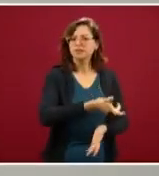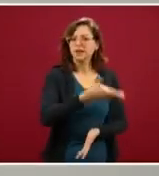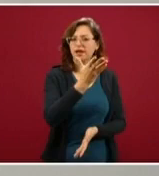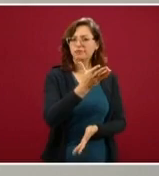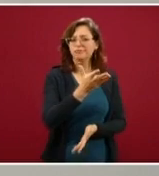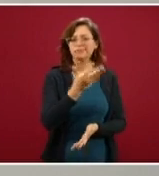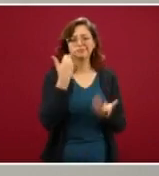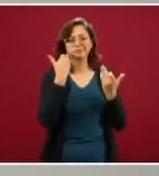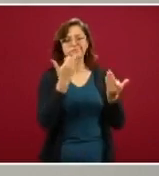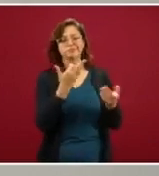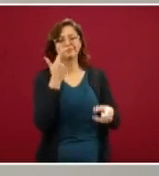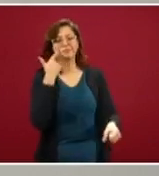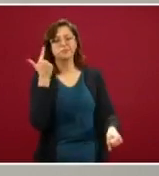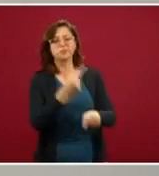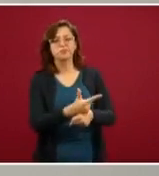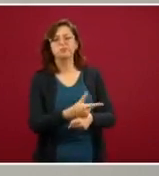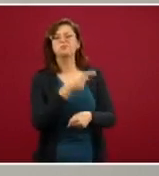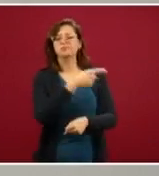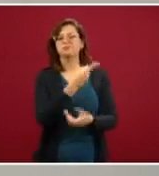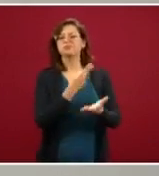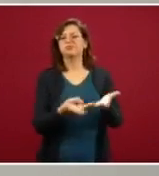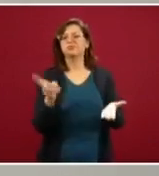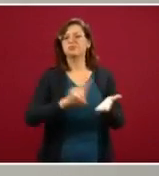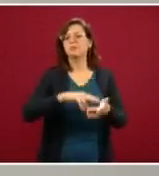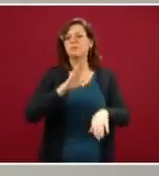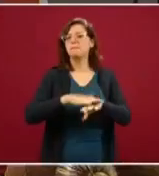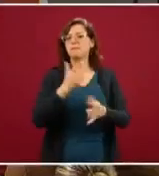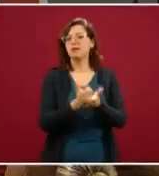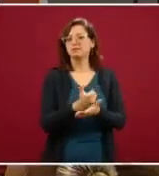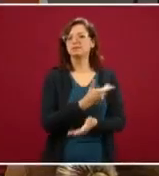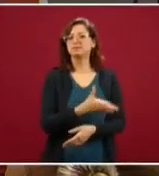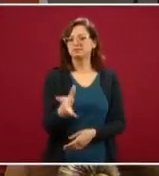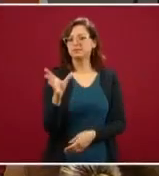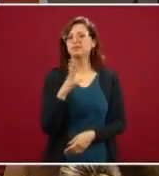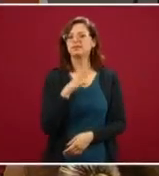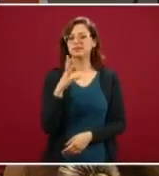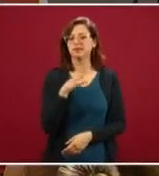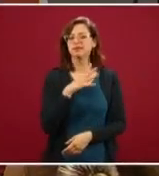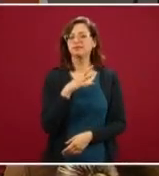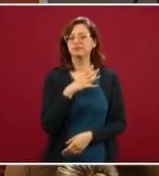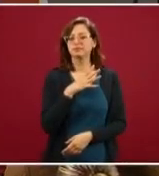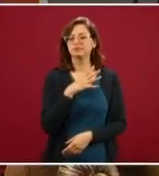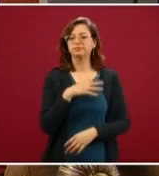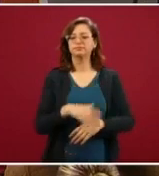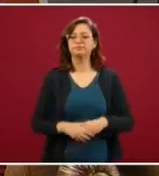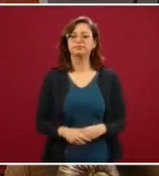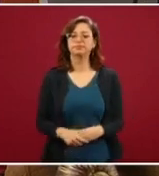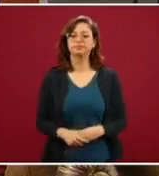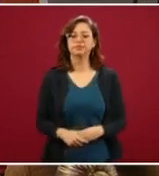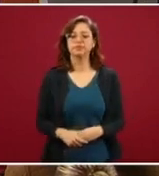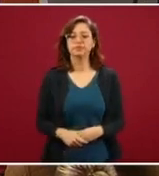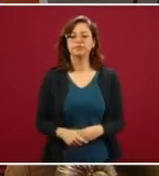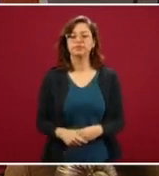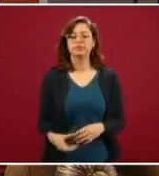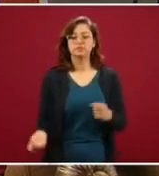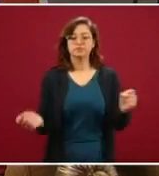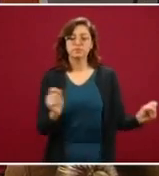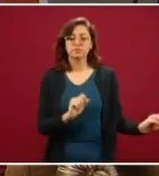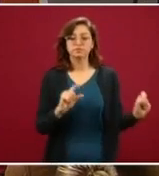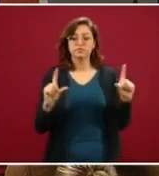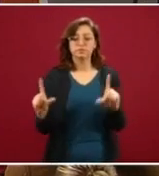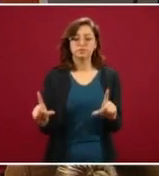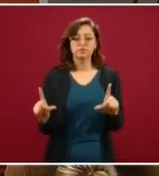habla de cuáles eran los sobreprecios que existían en México con esta empresa privada. En la siguiente